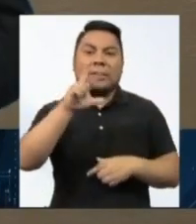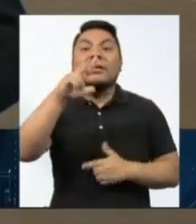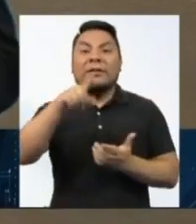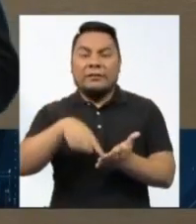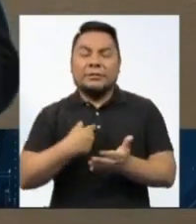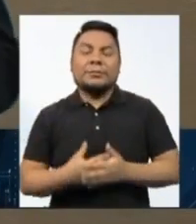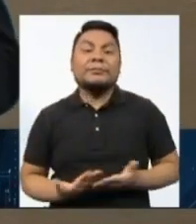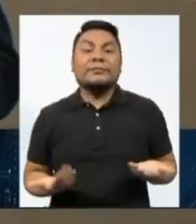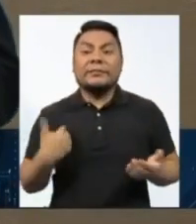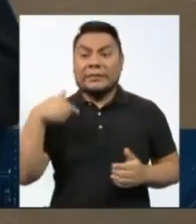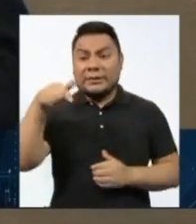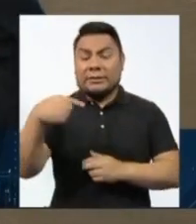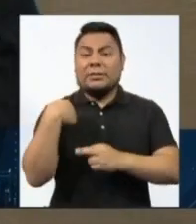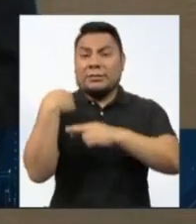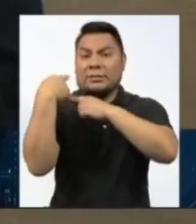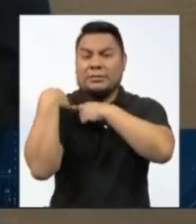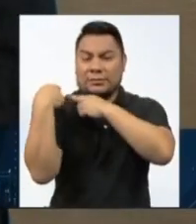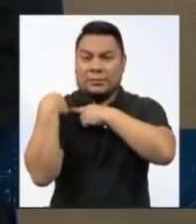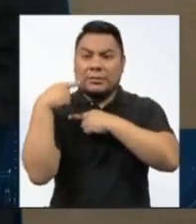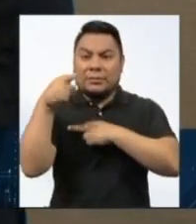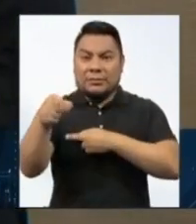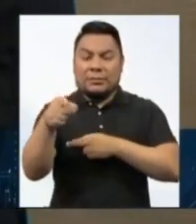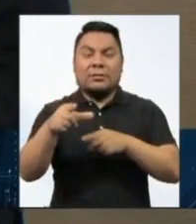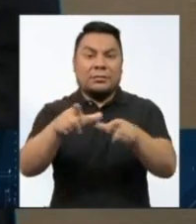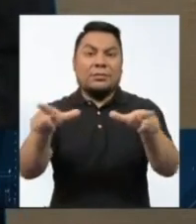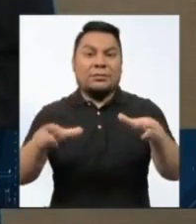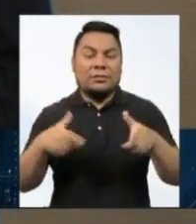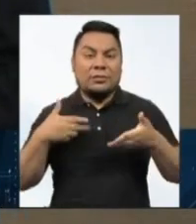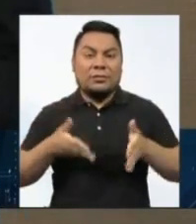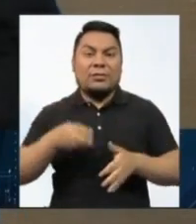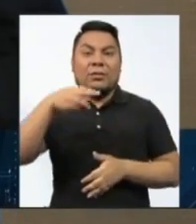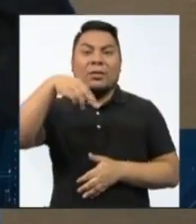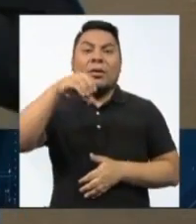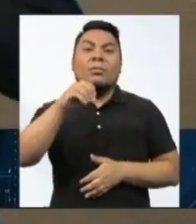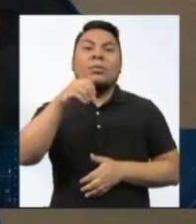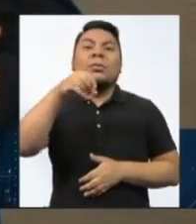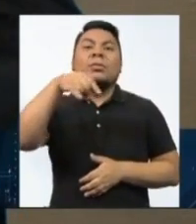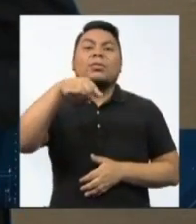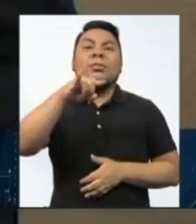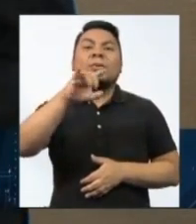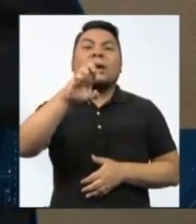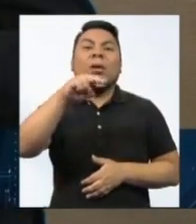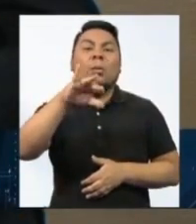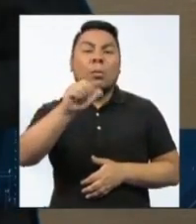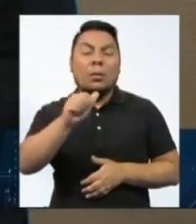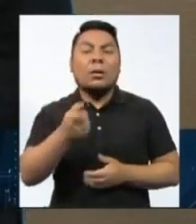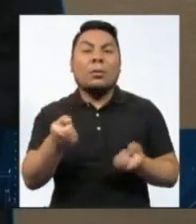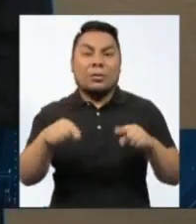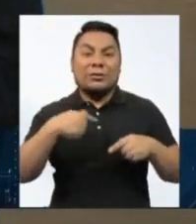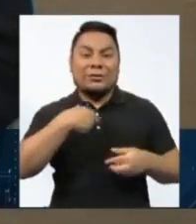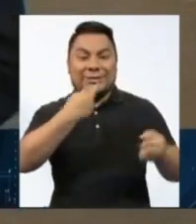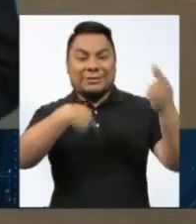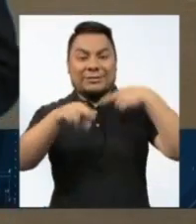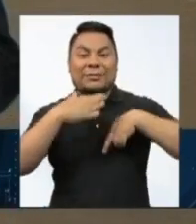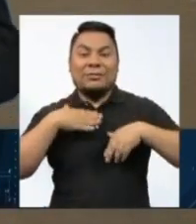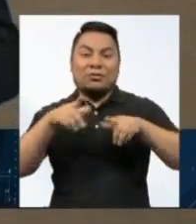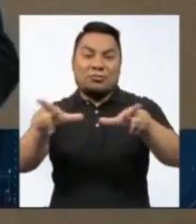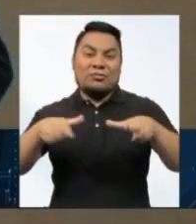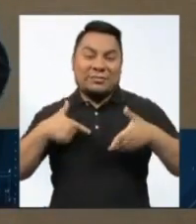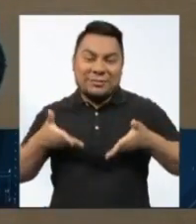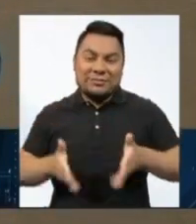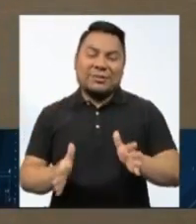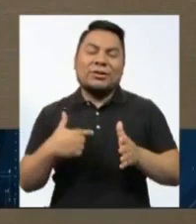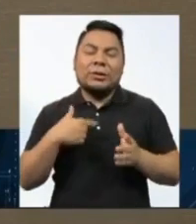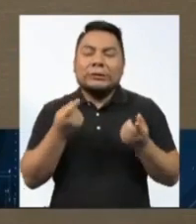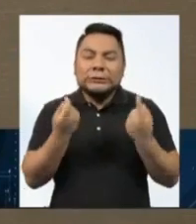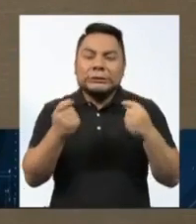labor que me he identificado en Moquegua hace que cuando yo regreso a mi tierra, que trato de hacerlo seguido,